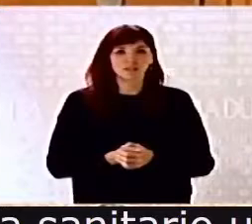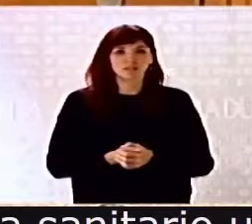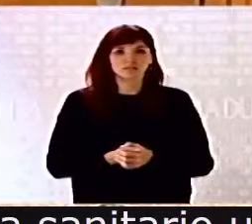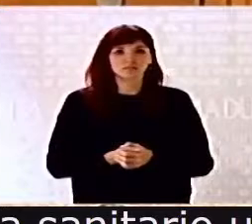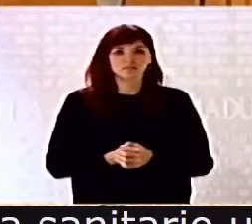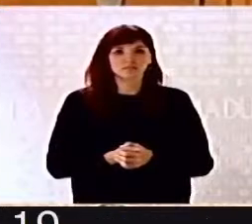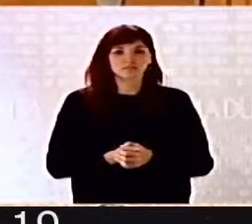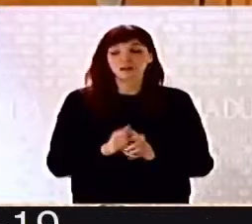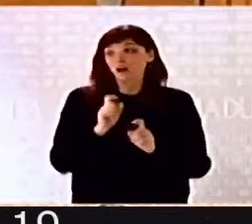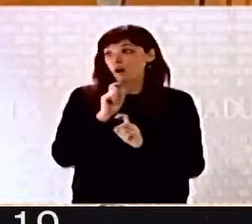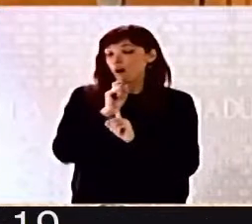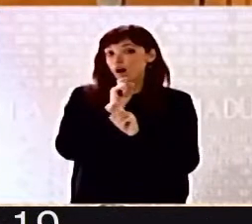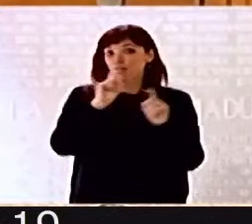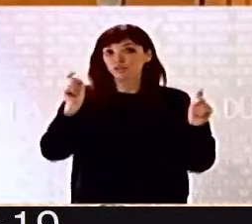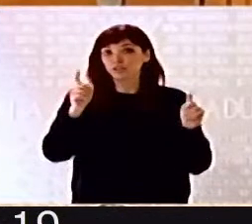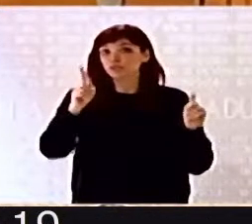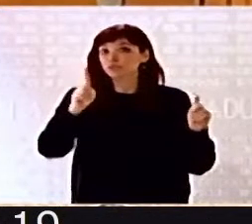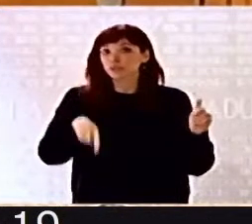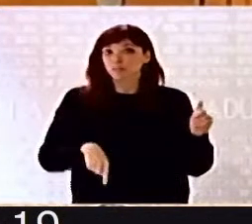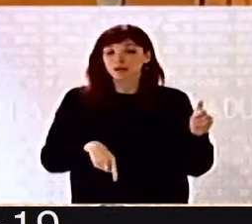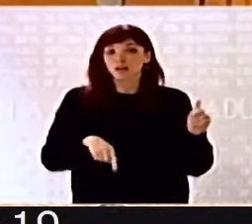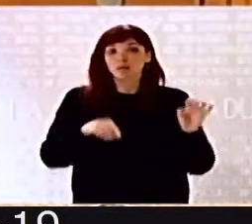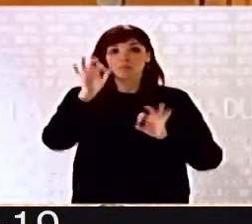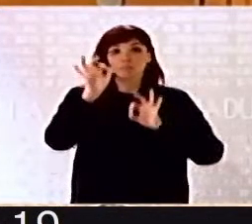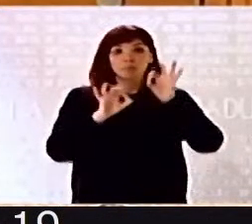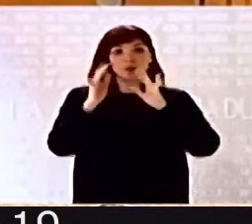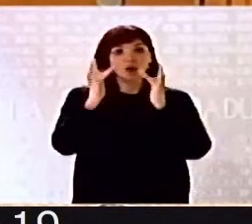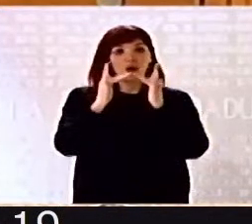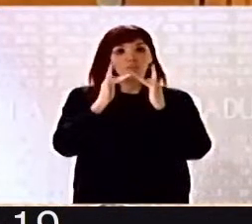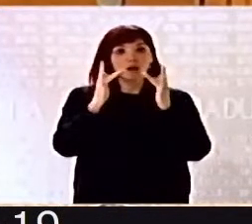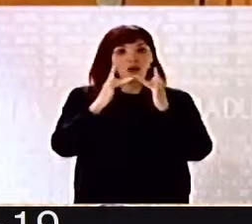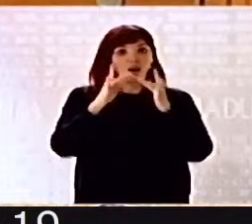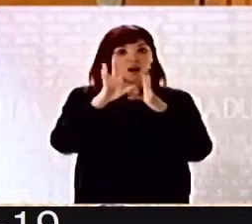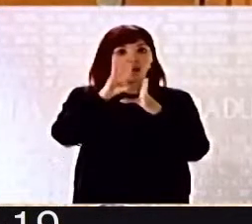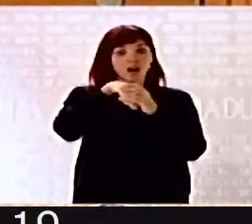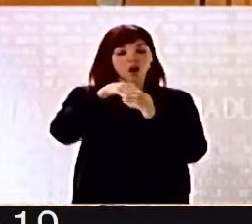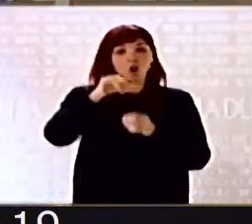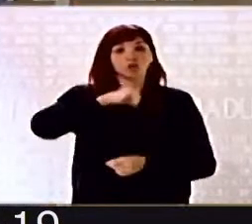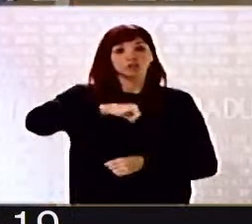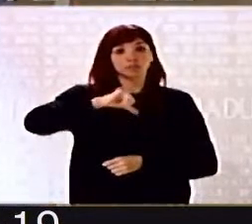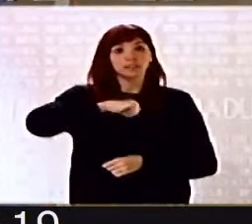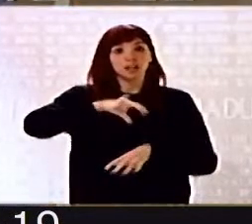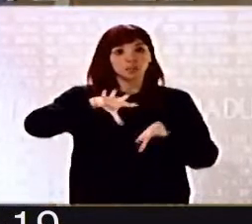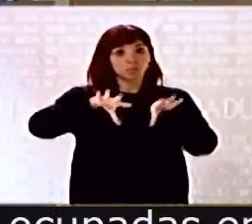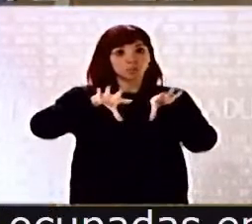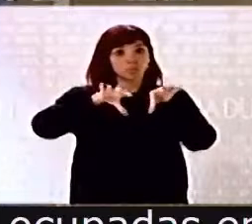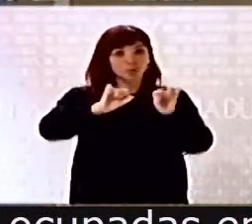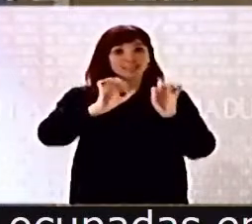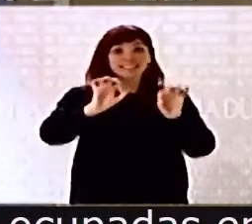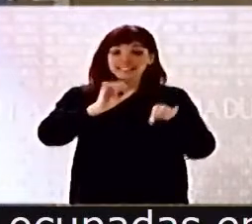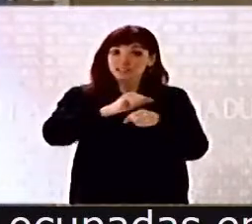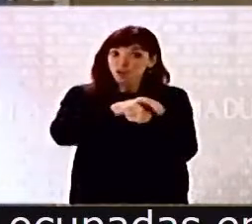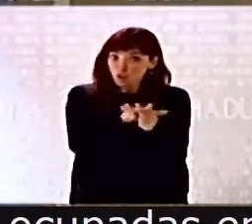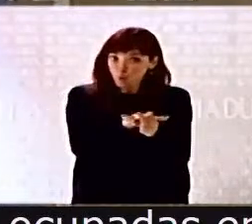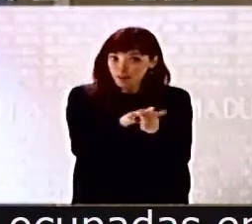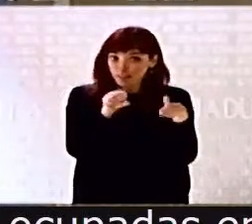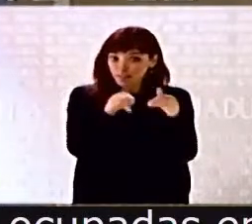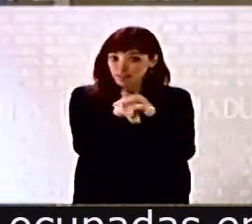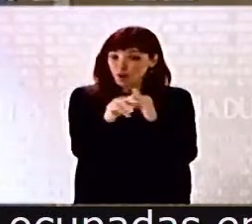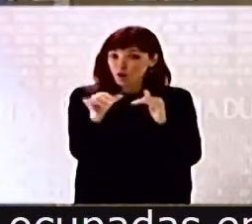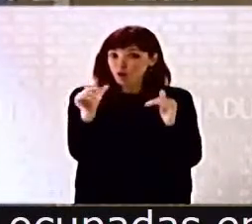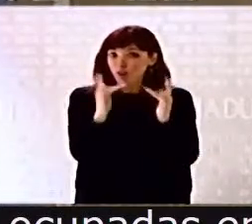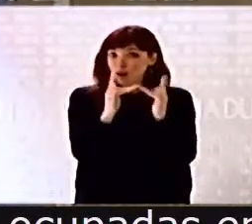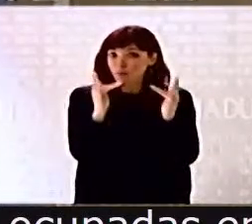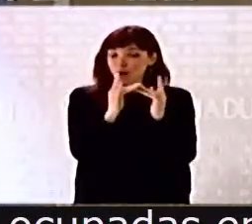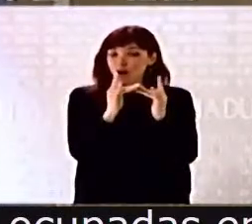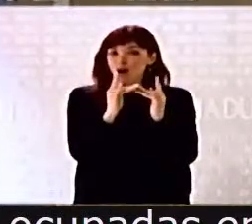Quiero advertirle también que el porcentaje de camas ocupadas en hospitales de agudos por COVID-19 es